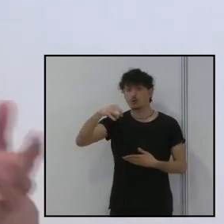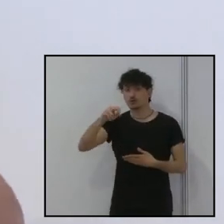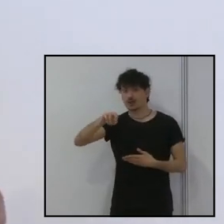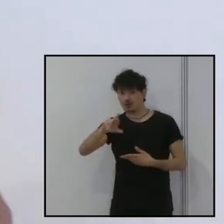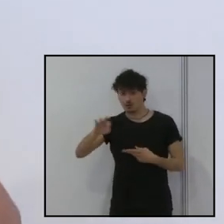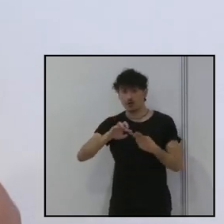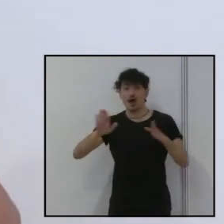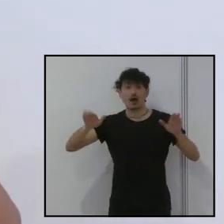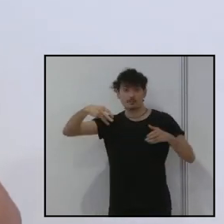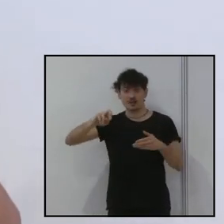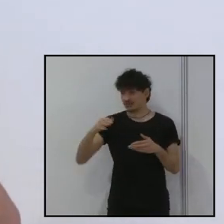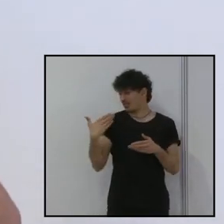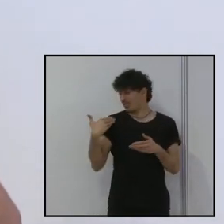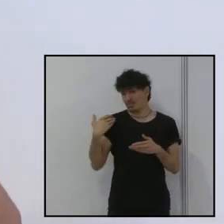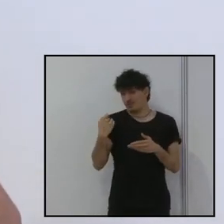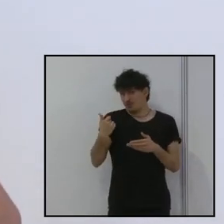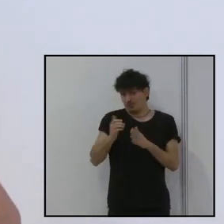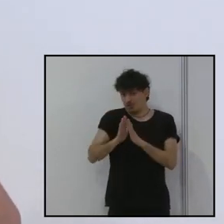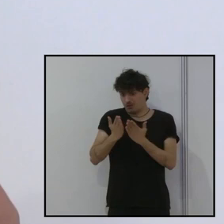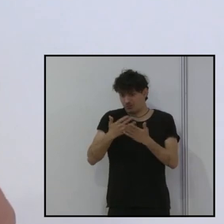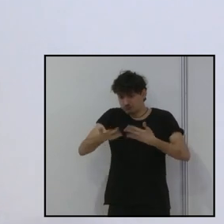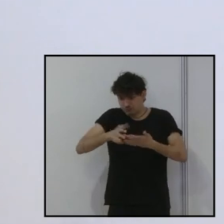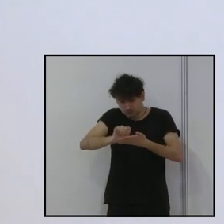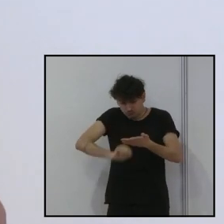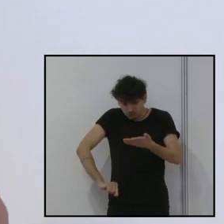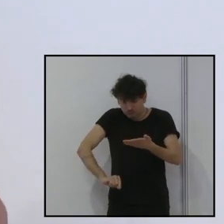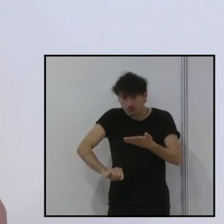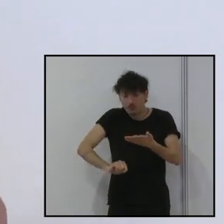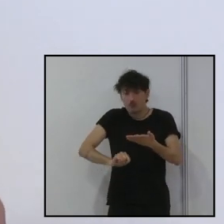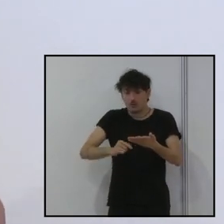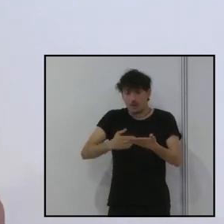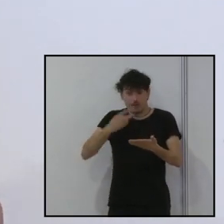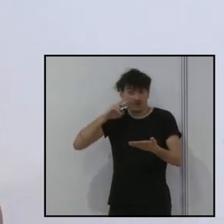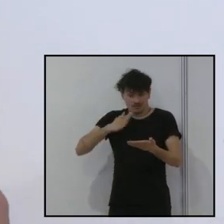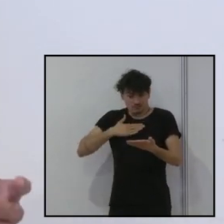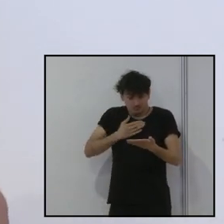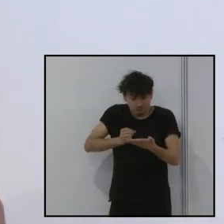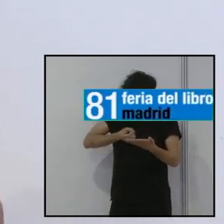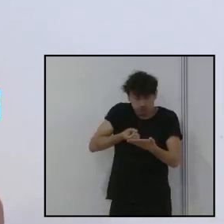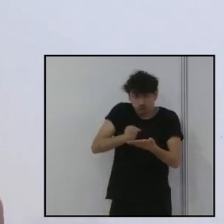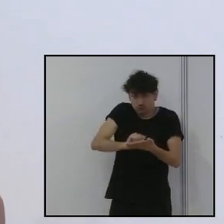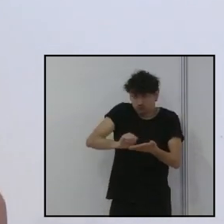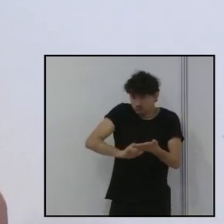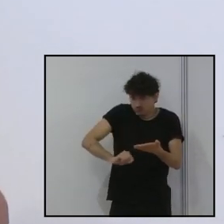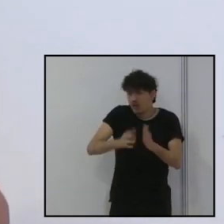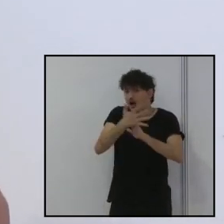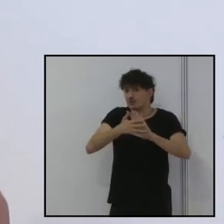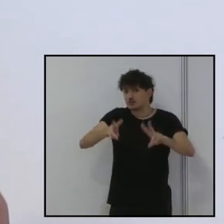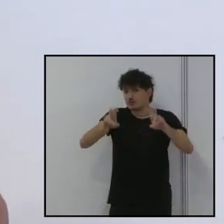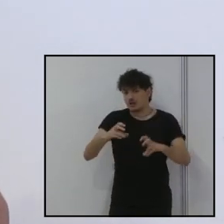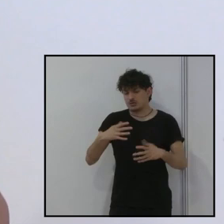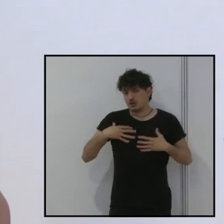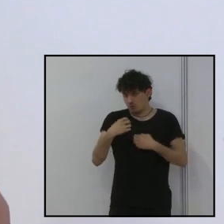autores recientes de libros narrados en primera persona que abordan el tema de la salud mental y que lo hacen partiendo de su propia experiencia y con